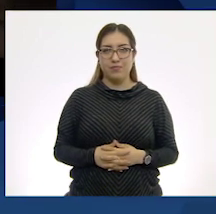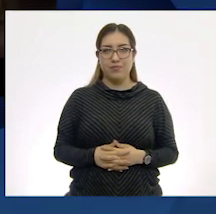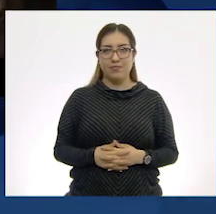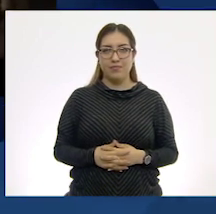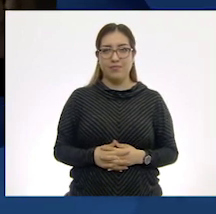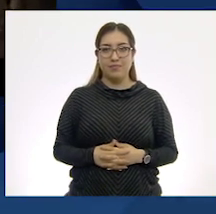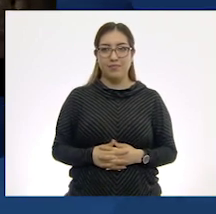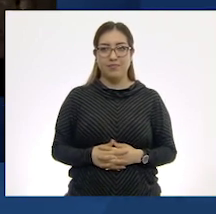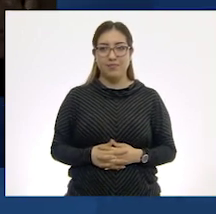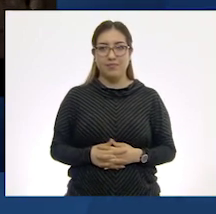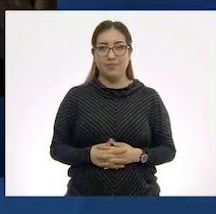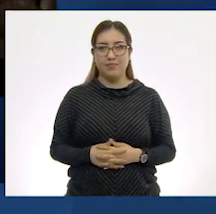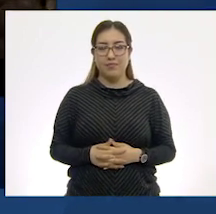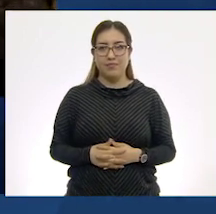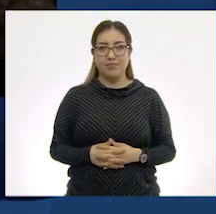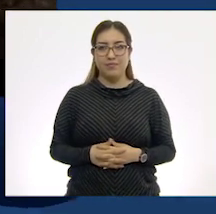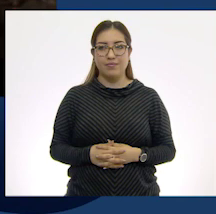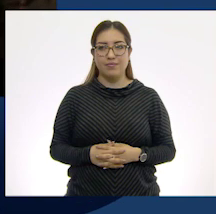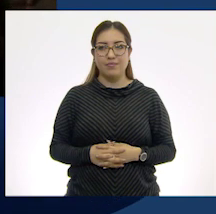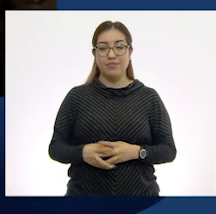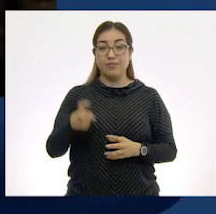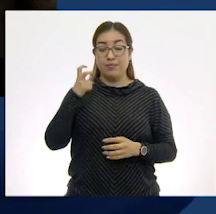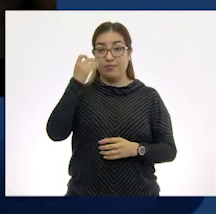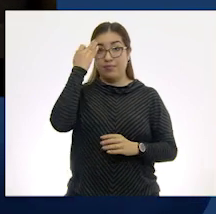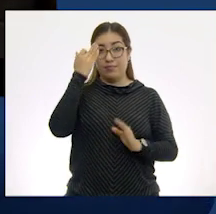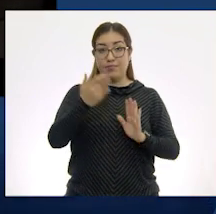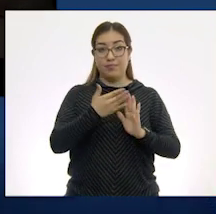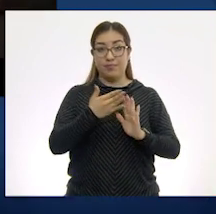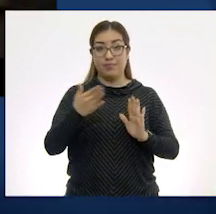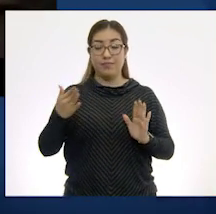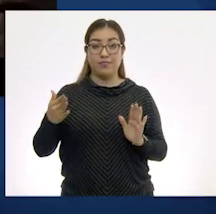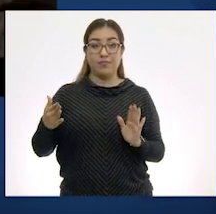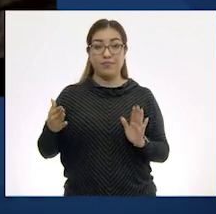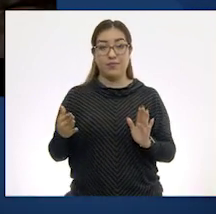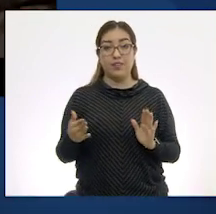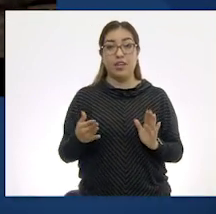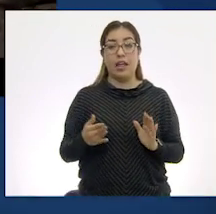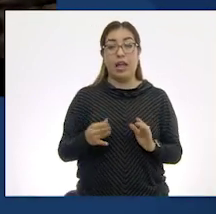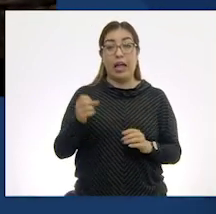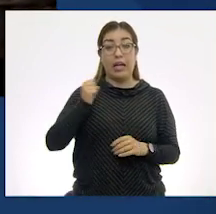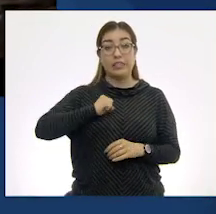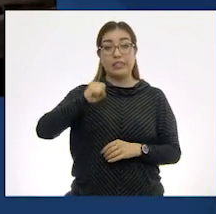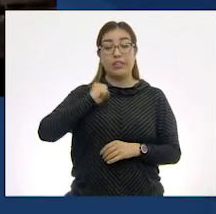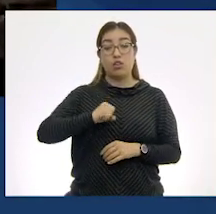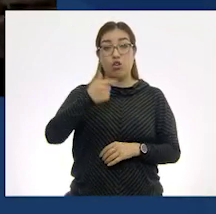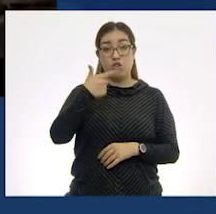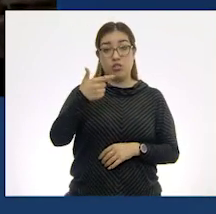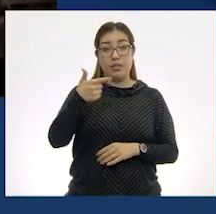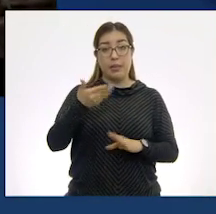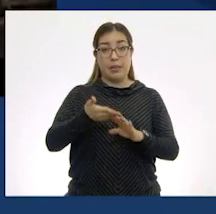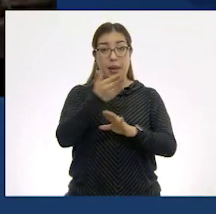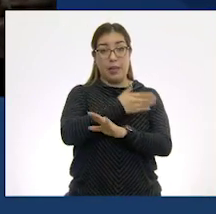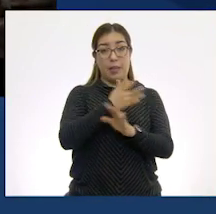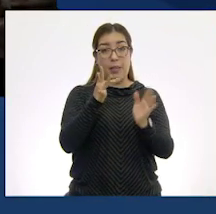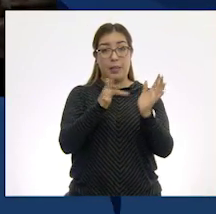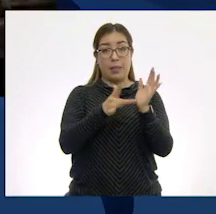La Gran Muralla China guarda la memoria histórica de este gigante asiático desde el siglo VII a.C.